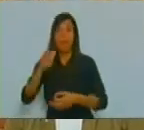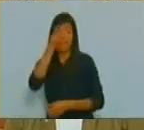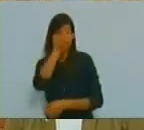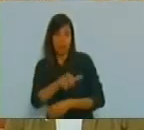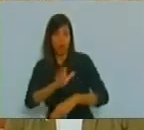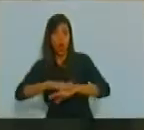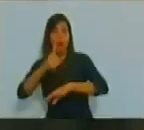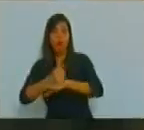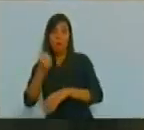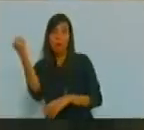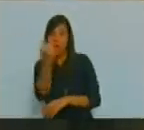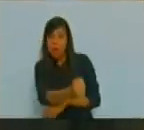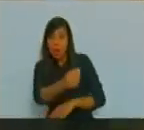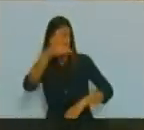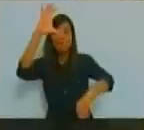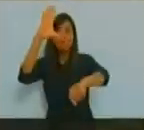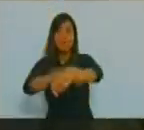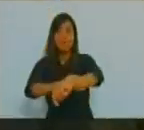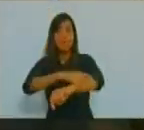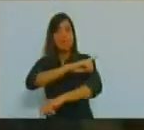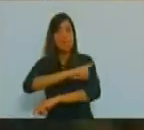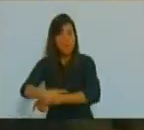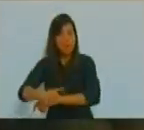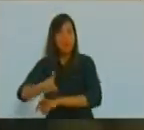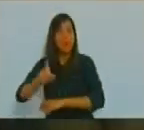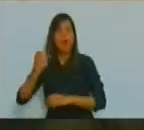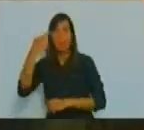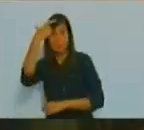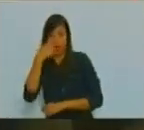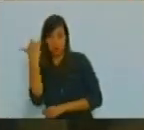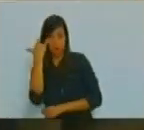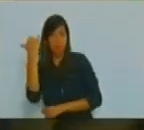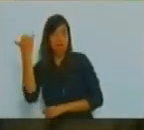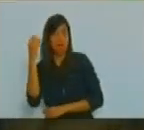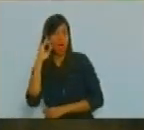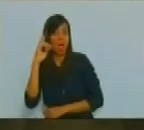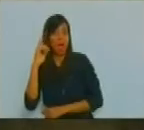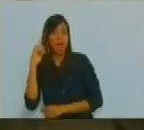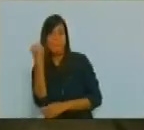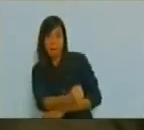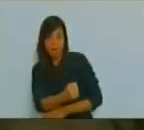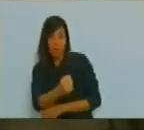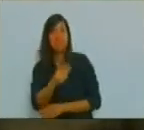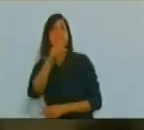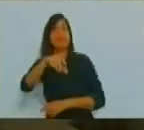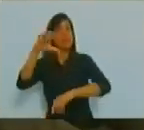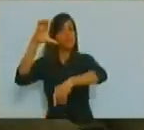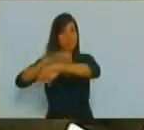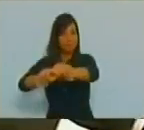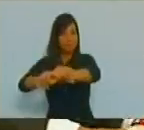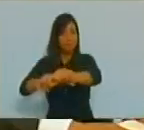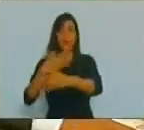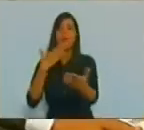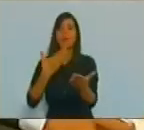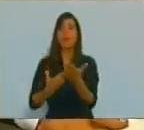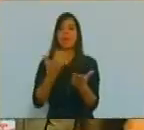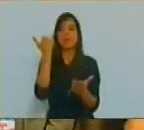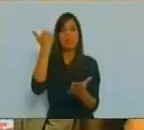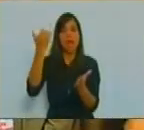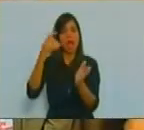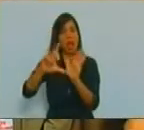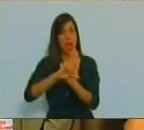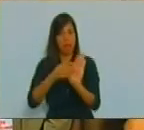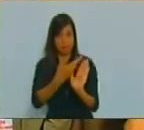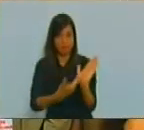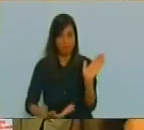autores materias materiales e intelectuales en el tiempo que sea es por eso que queremos hacer esa propuesta a esta ley también